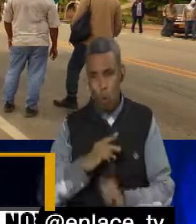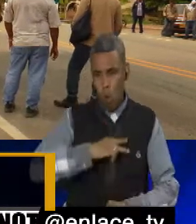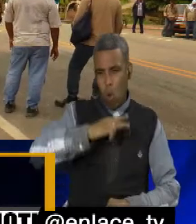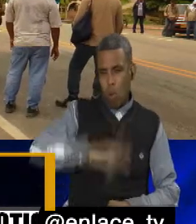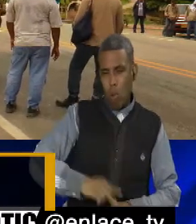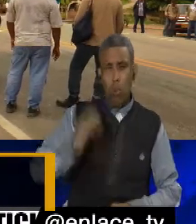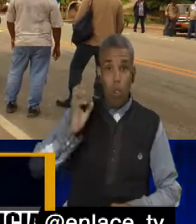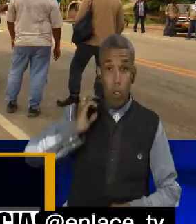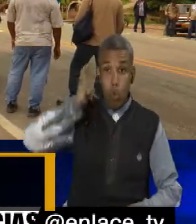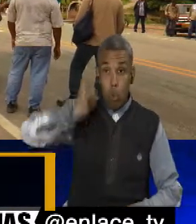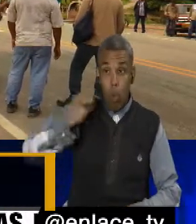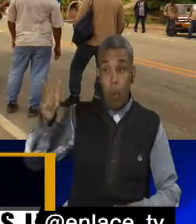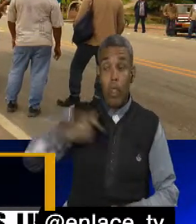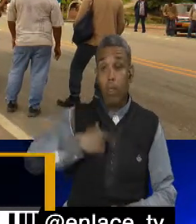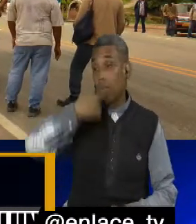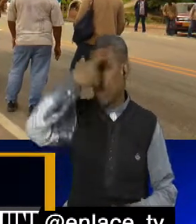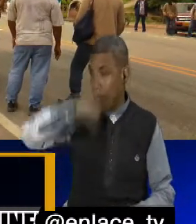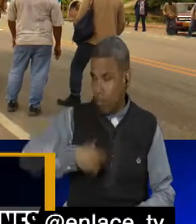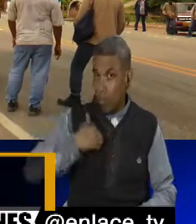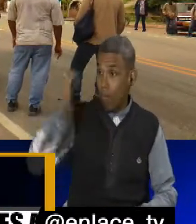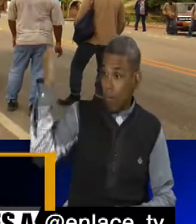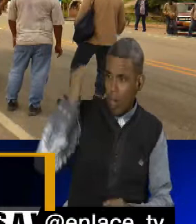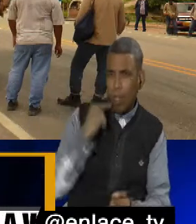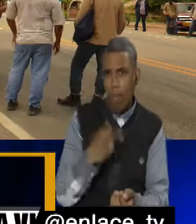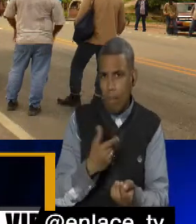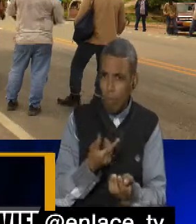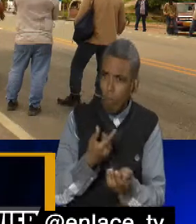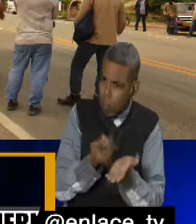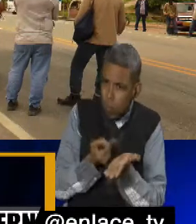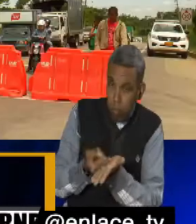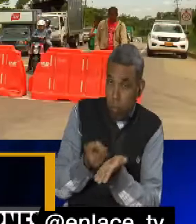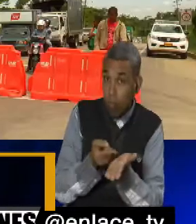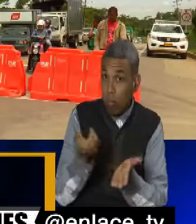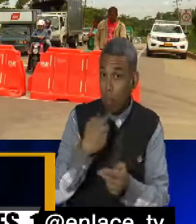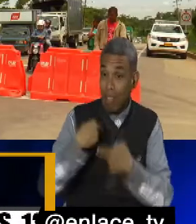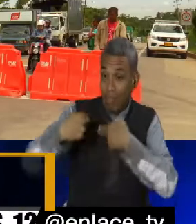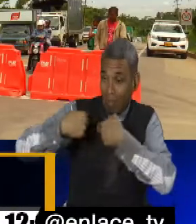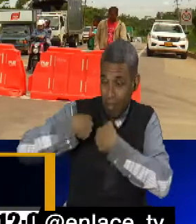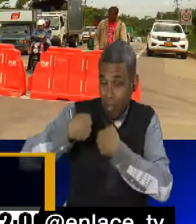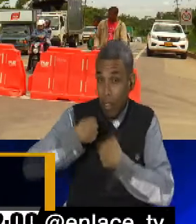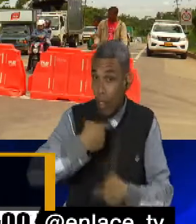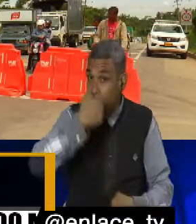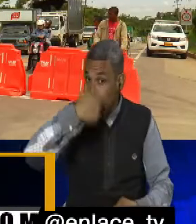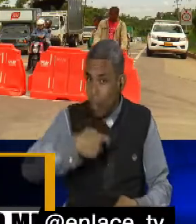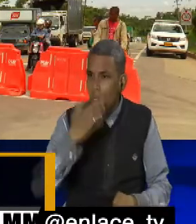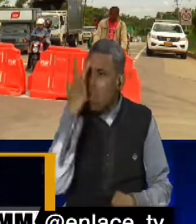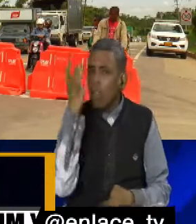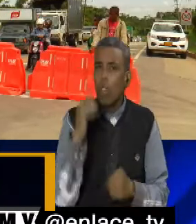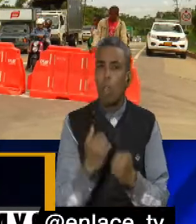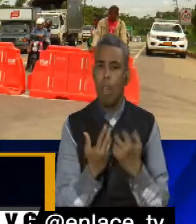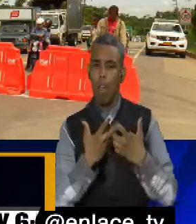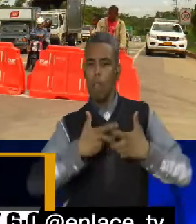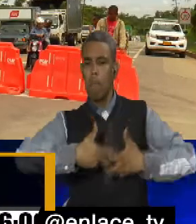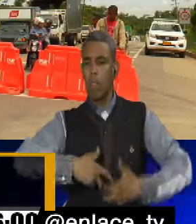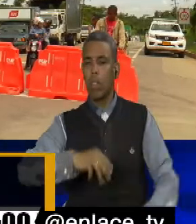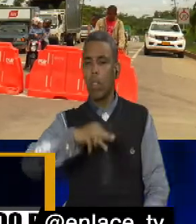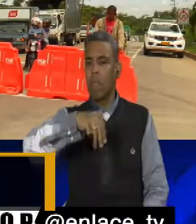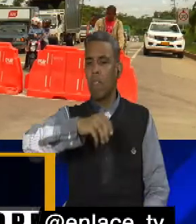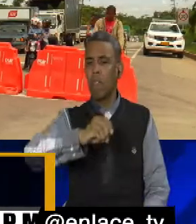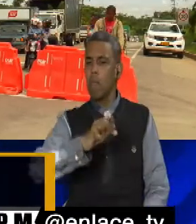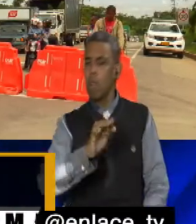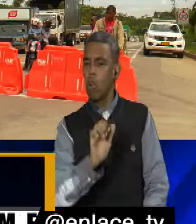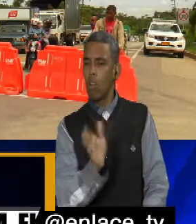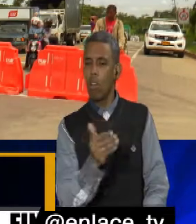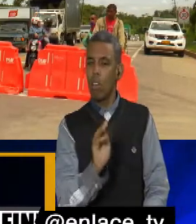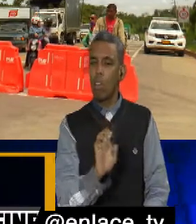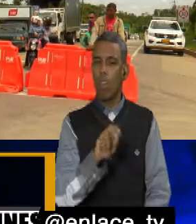también recae sobre ellos por la falta de cumplimiento de las empresas que ellos trajeron a la ciudad. Son firmas que no son de Barranca